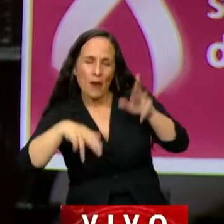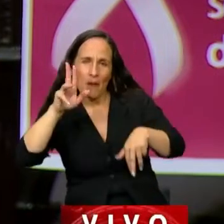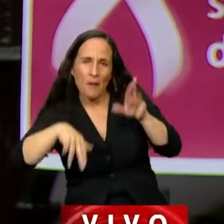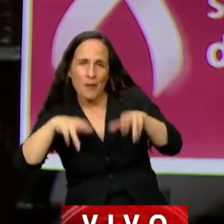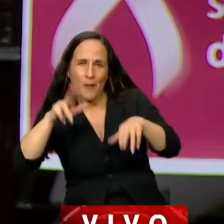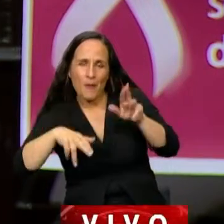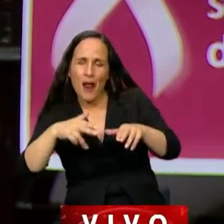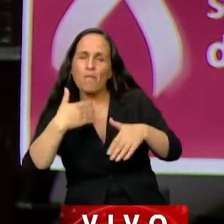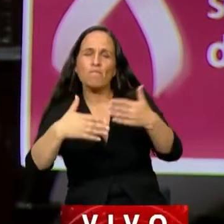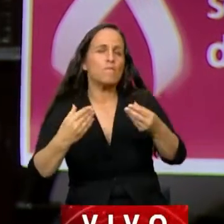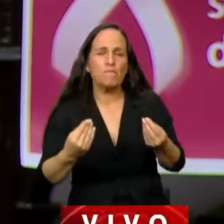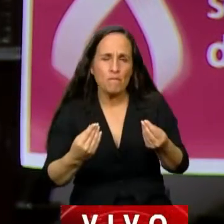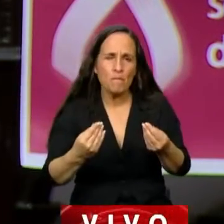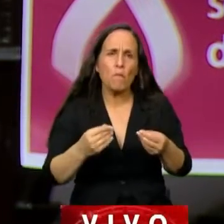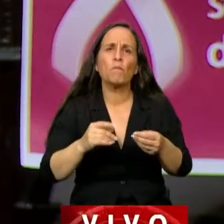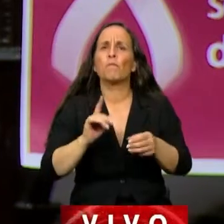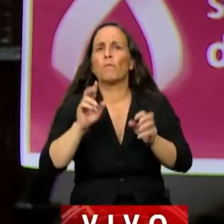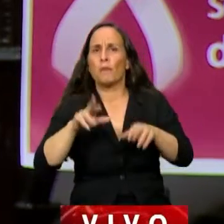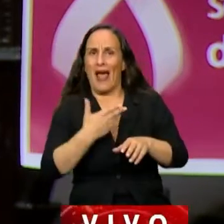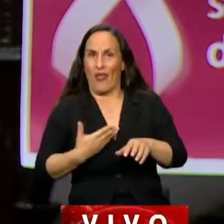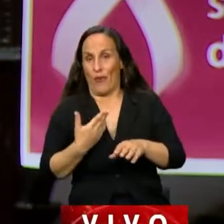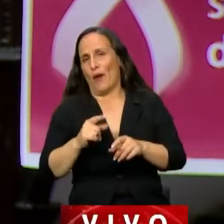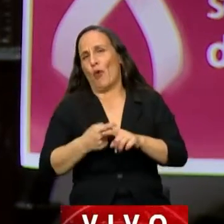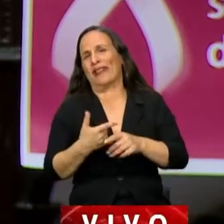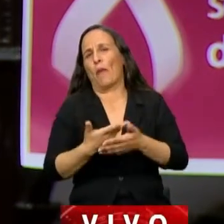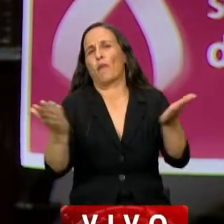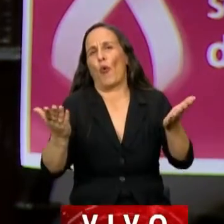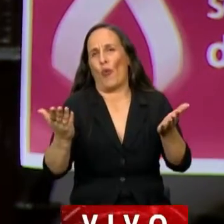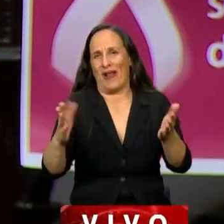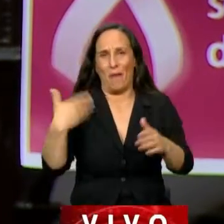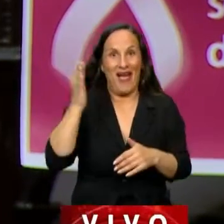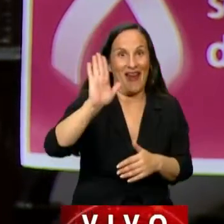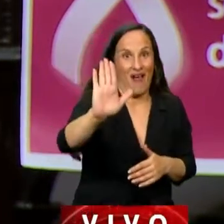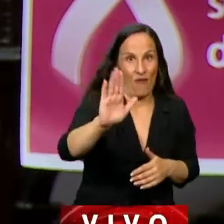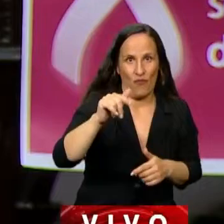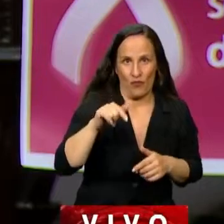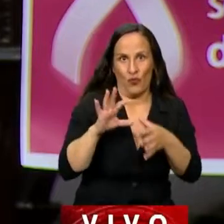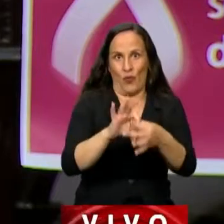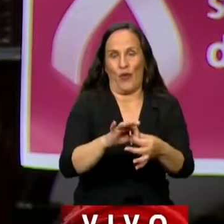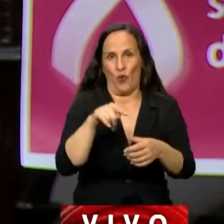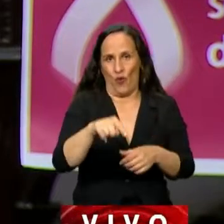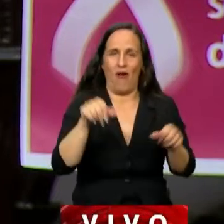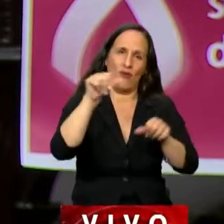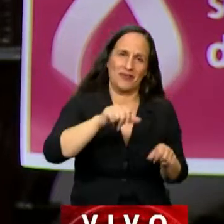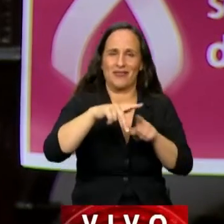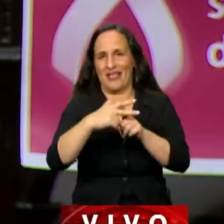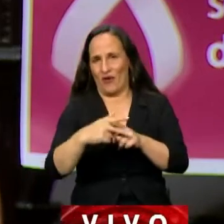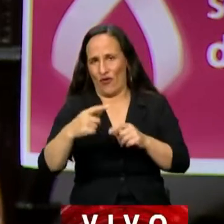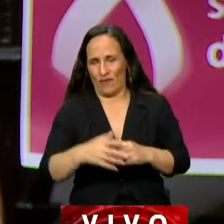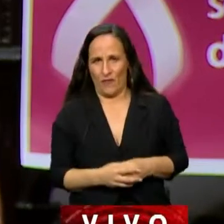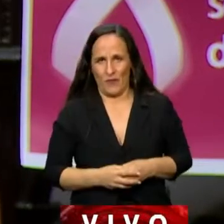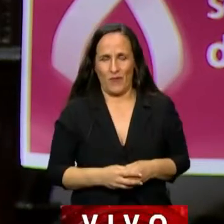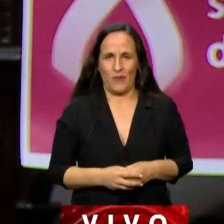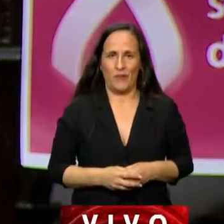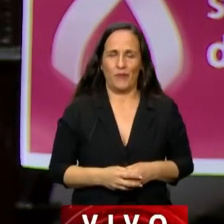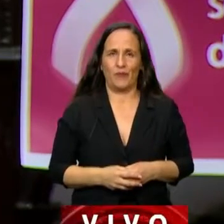y ejecutar políticas públicas a largo plazo en esta materia. Por otra parte, se ha